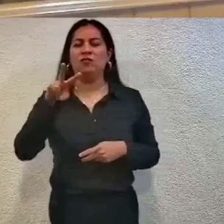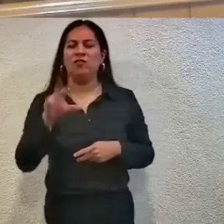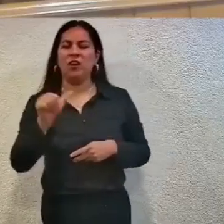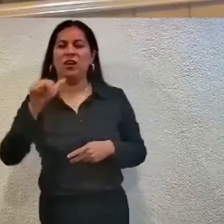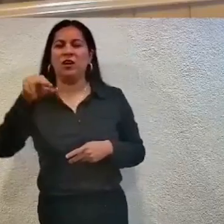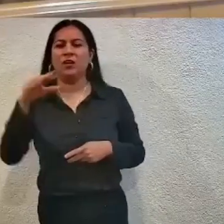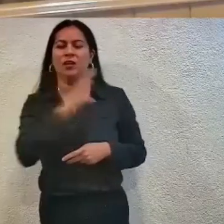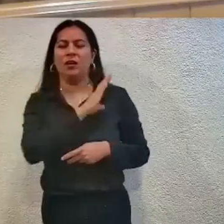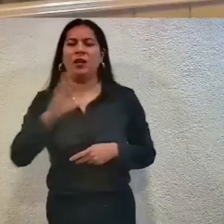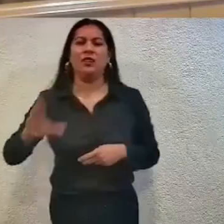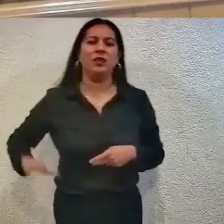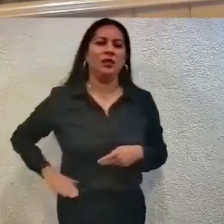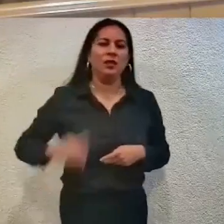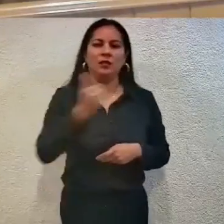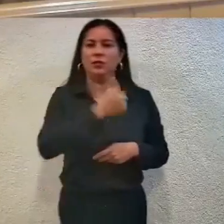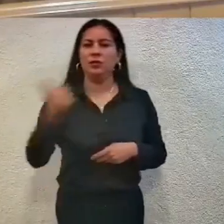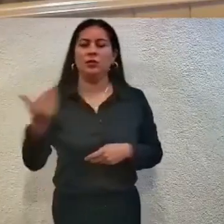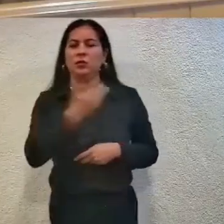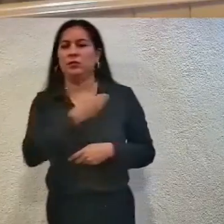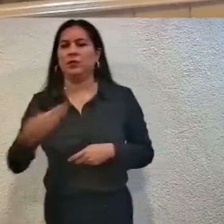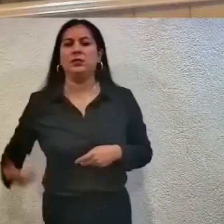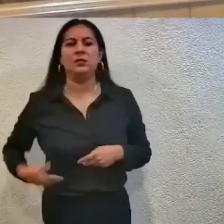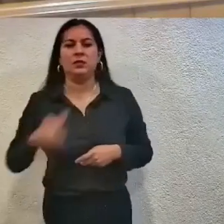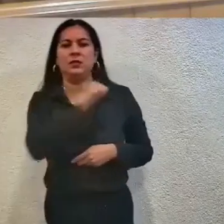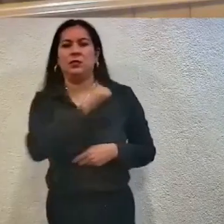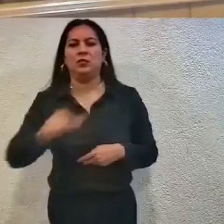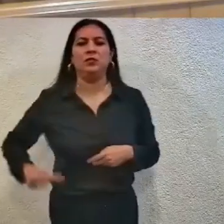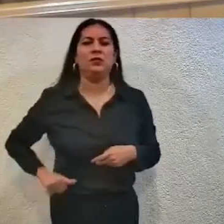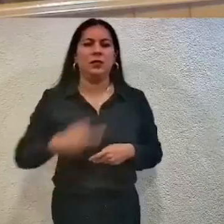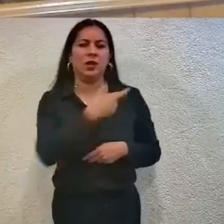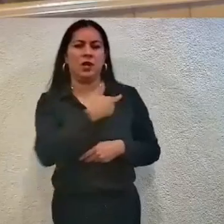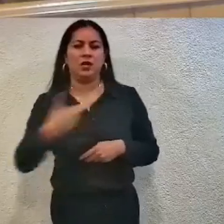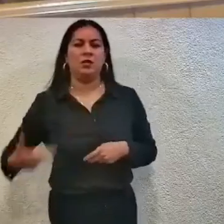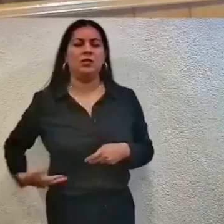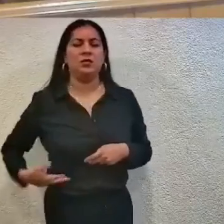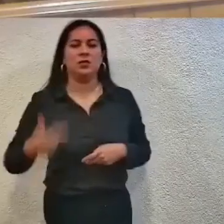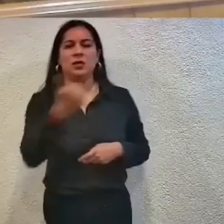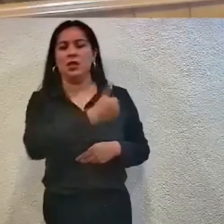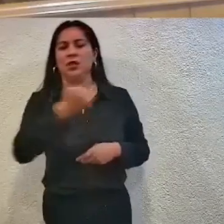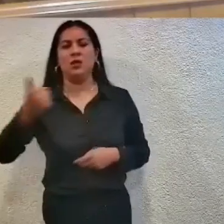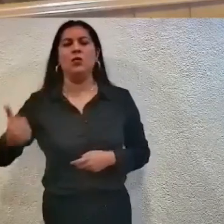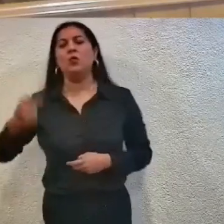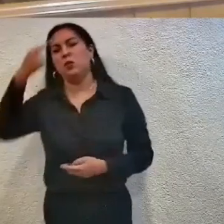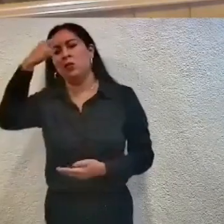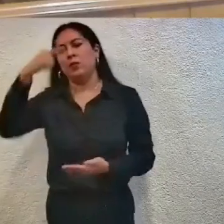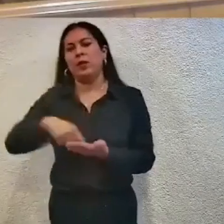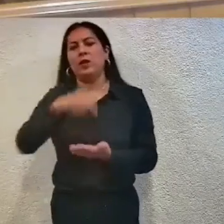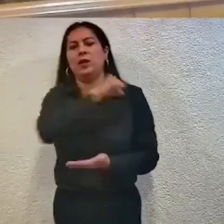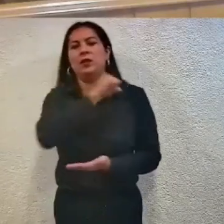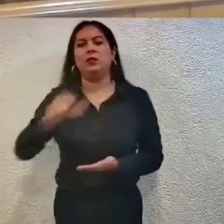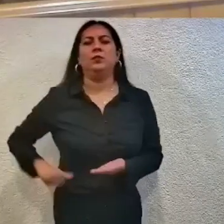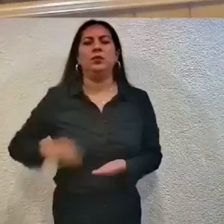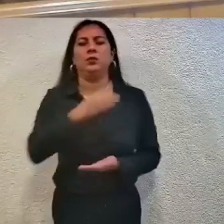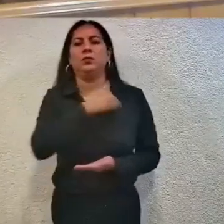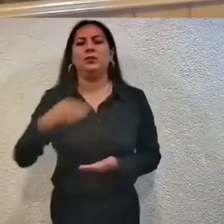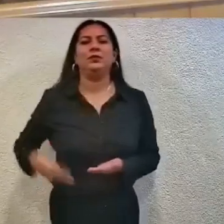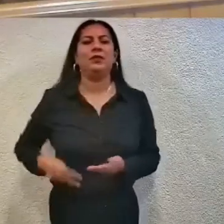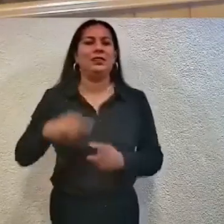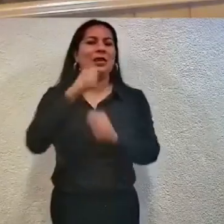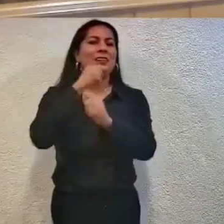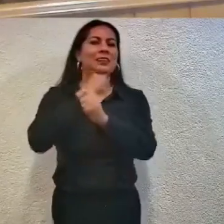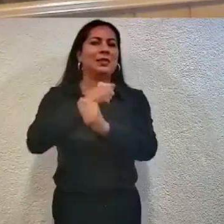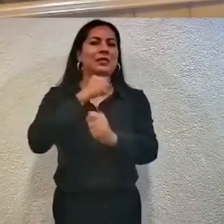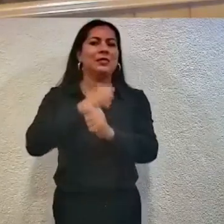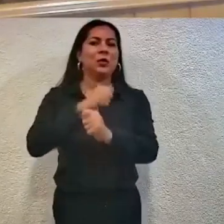y Giovanni Velázquez Gabriel, candidatos a presidente municipal y regidor propietario respectivamente para el